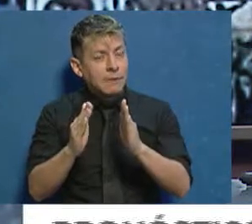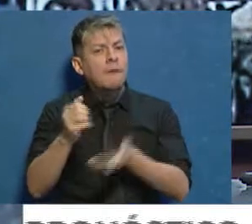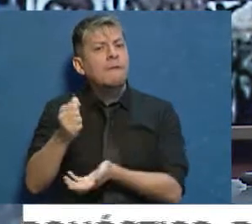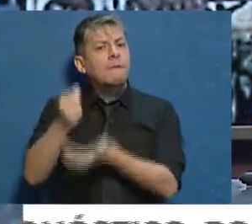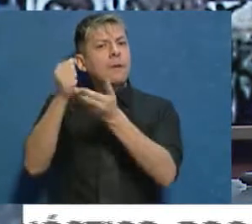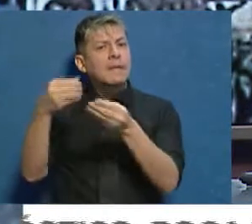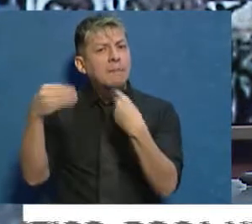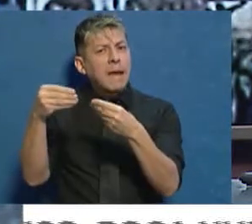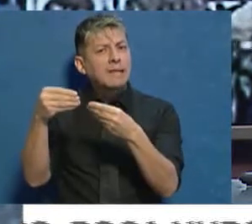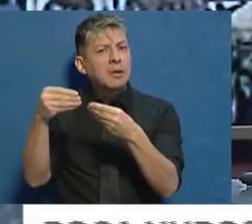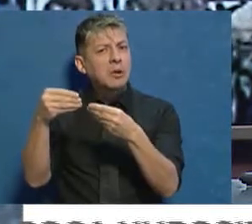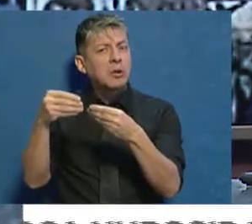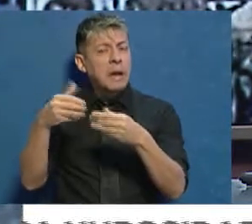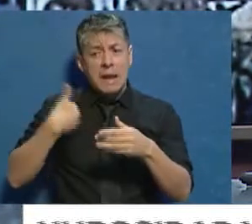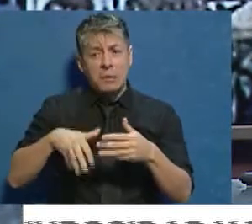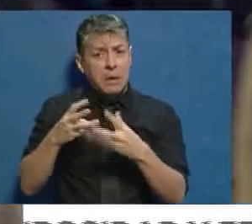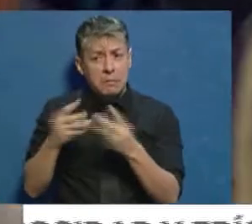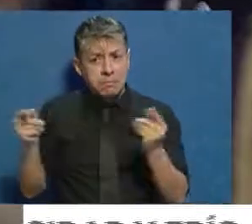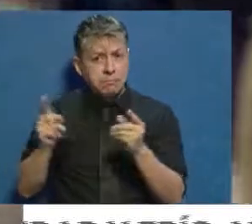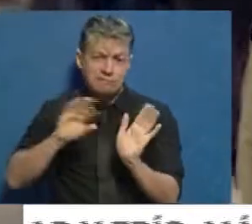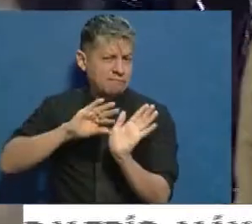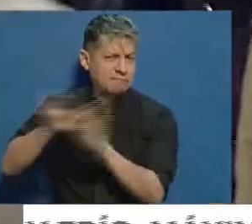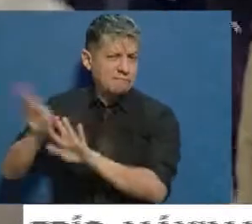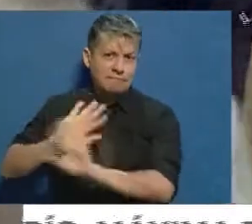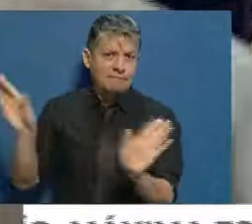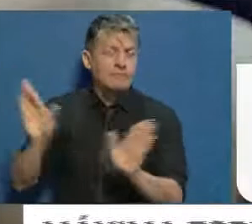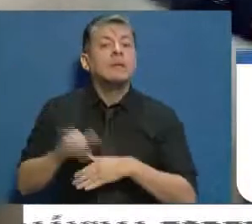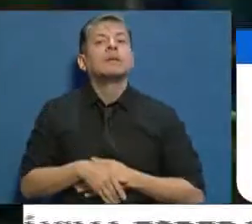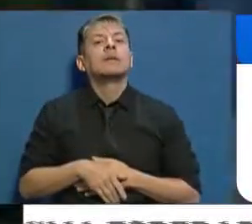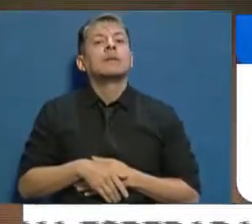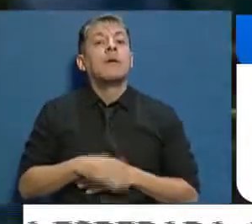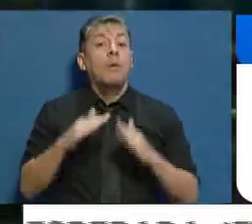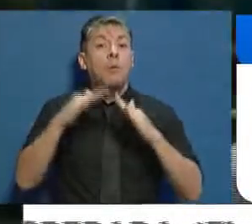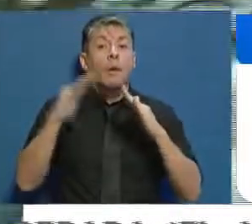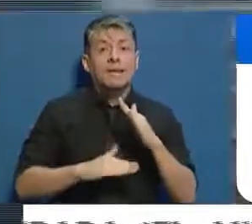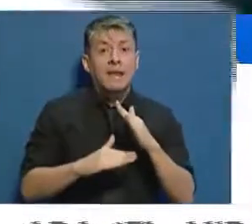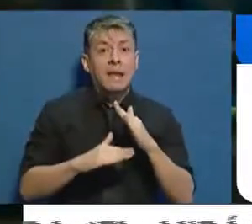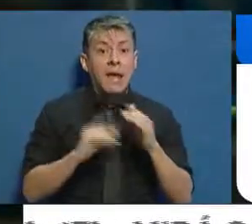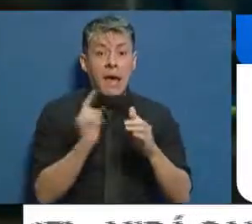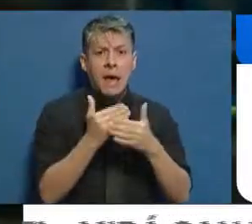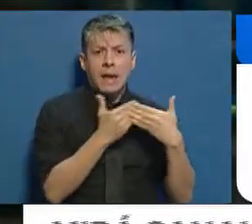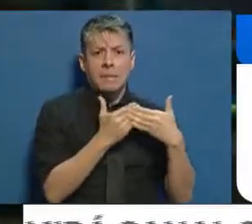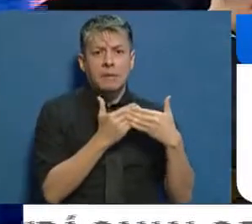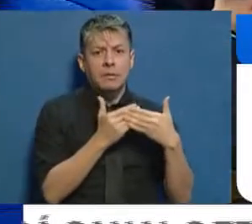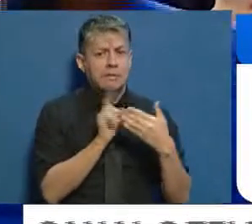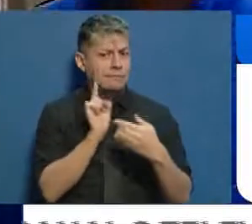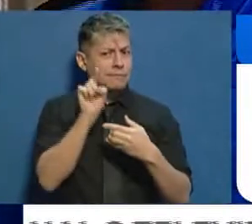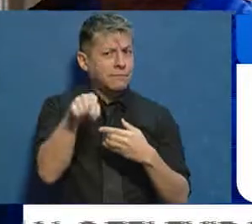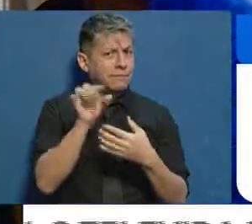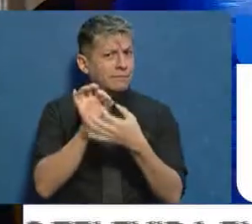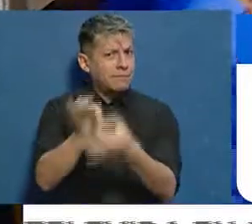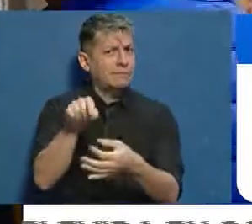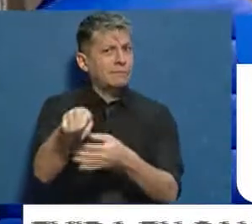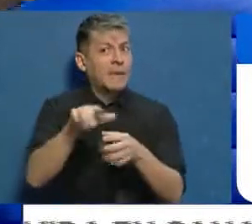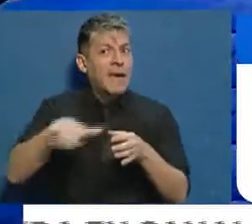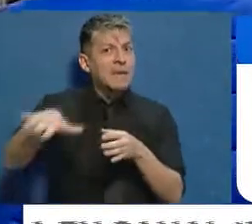bolsas de plástico que no son biodegradables. La cuarentena y el aislamiento tuvieron efectos directos en el medio ambiente. En Capital y